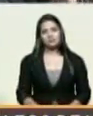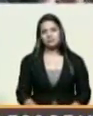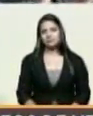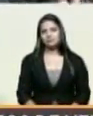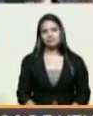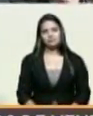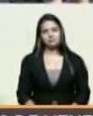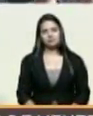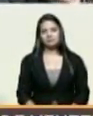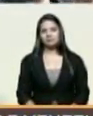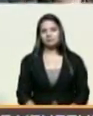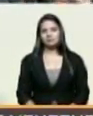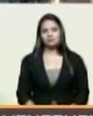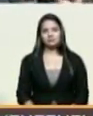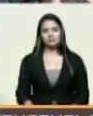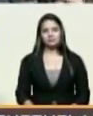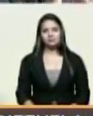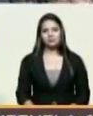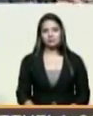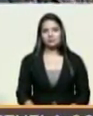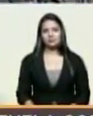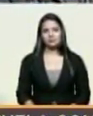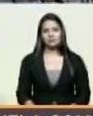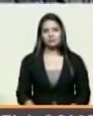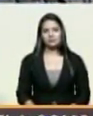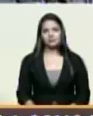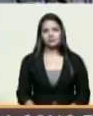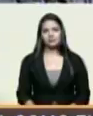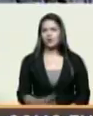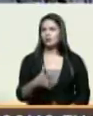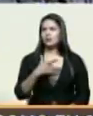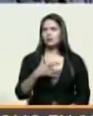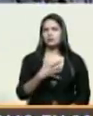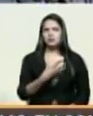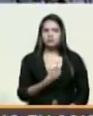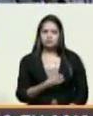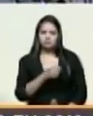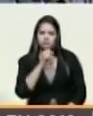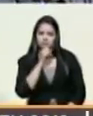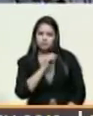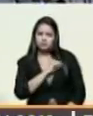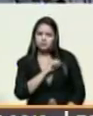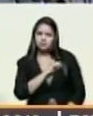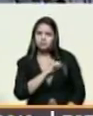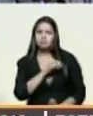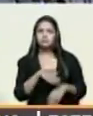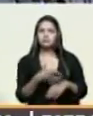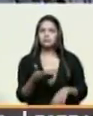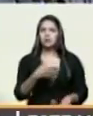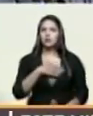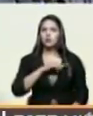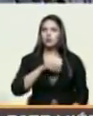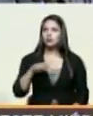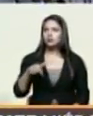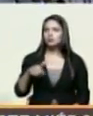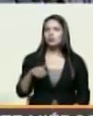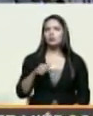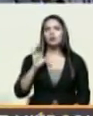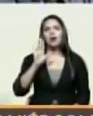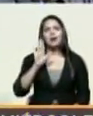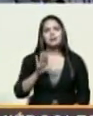No la tienen. Nadie se sienta acomplejado o acomplejada porque nosotros tendemos a ser